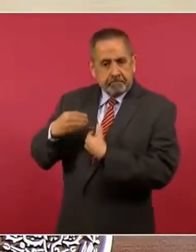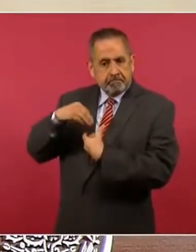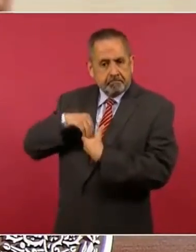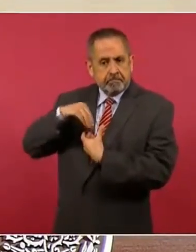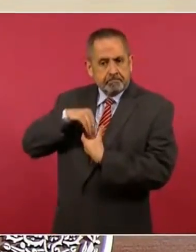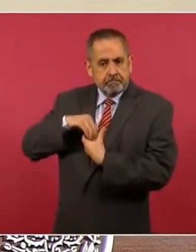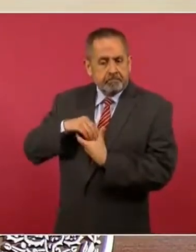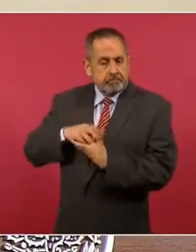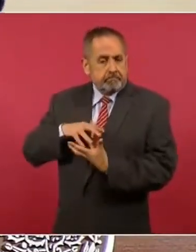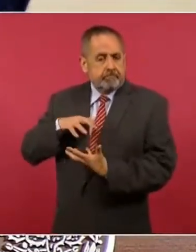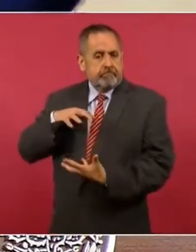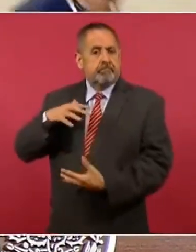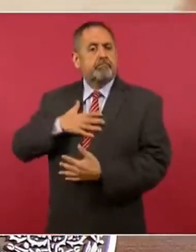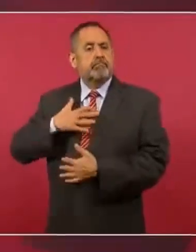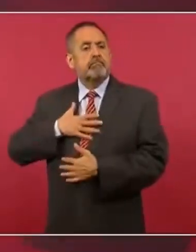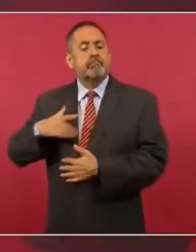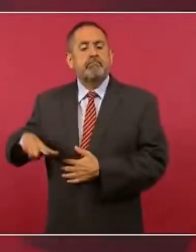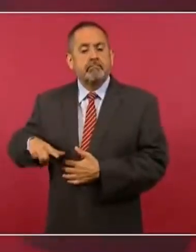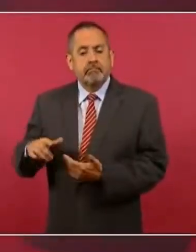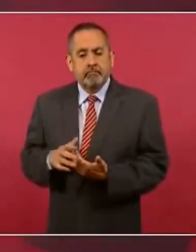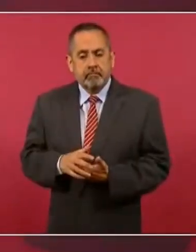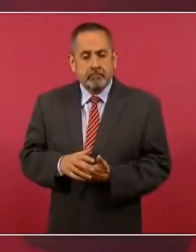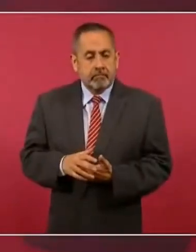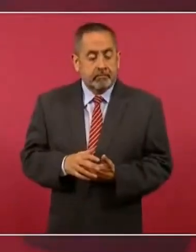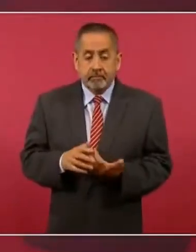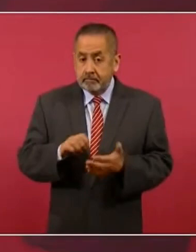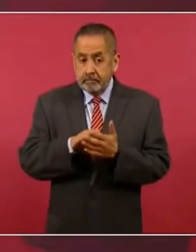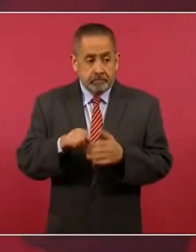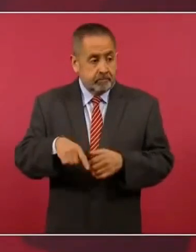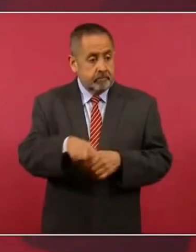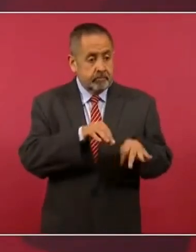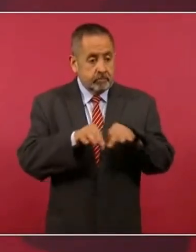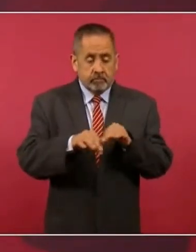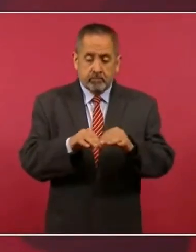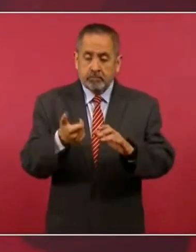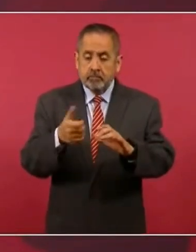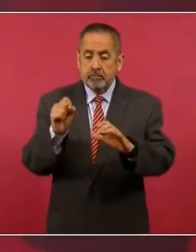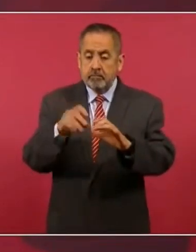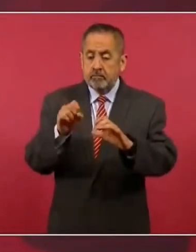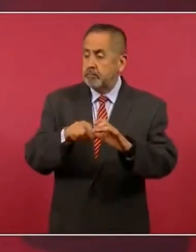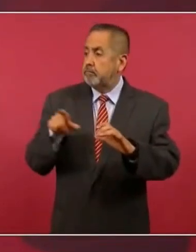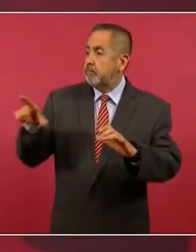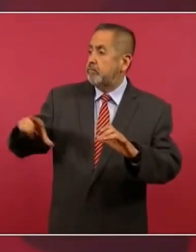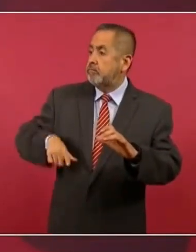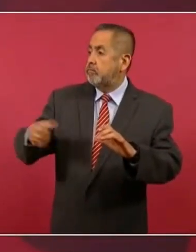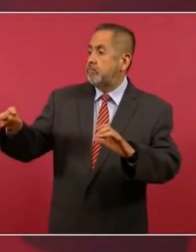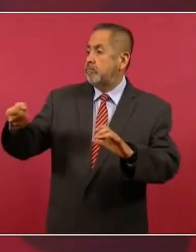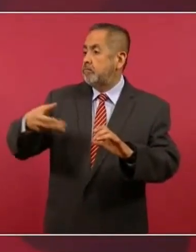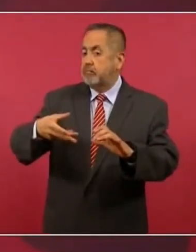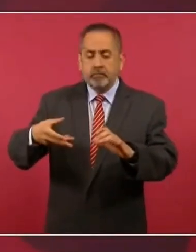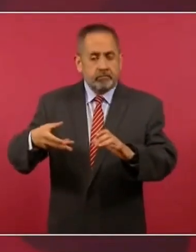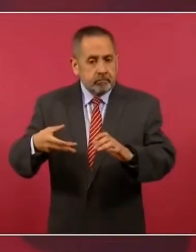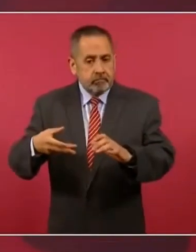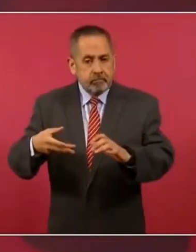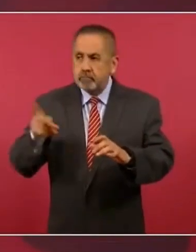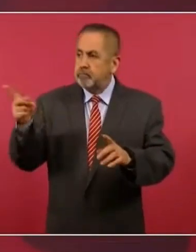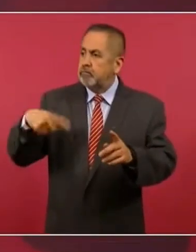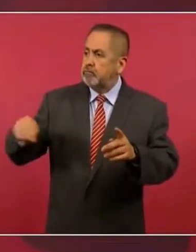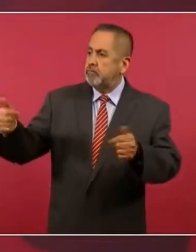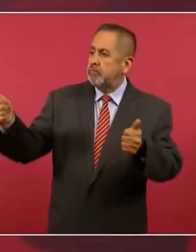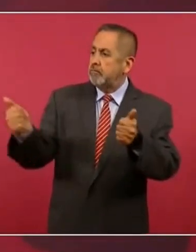a cambio de que el gobierno estuviese al